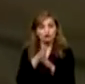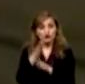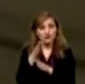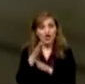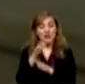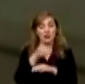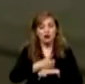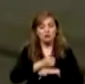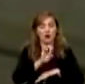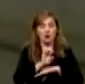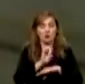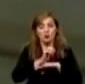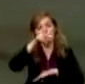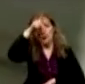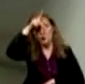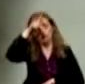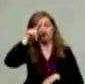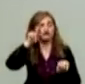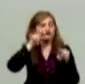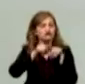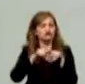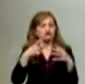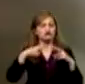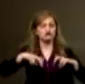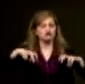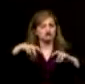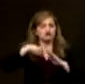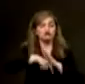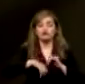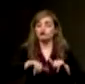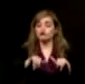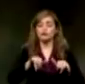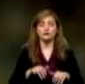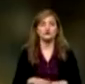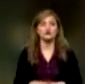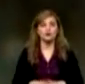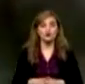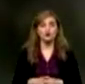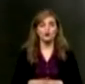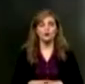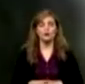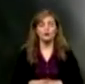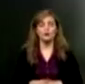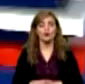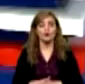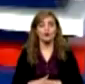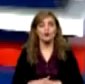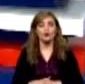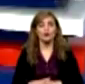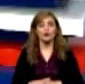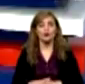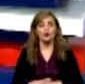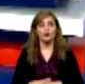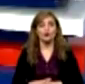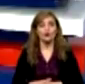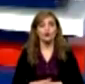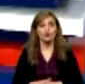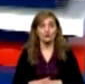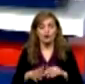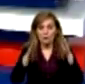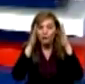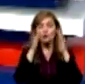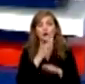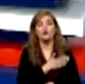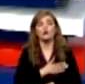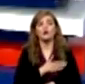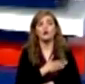las autoridades de Ecuador y Perú continúan con la investigación. María Verónica Henk, 24 horas. Y mucha atención,